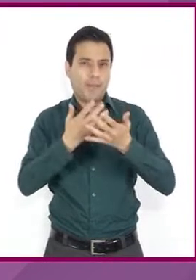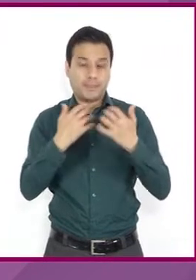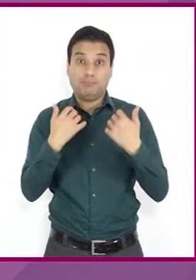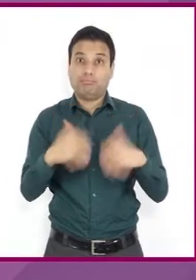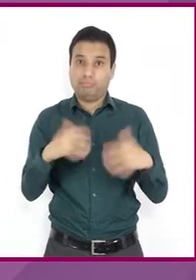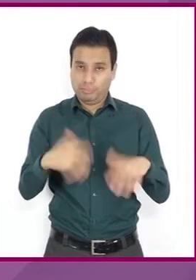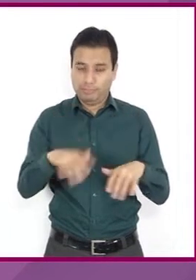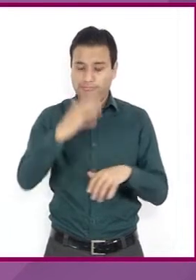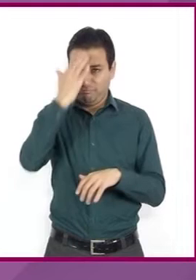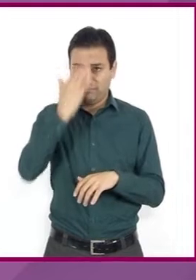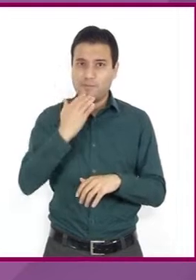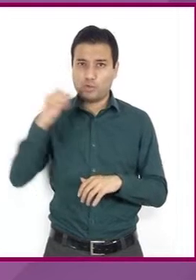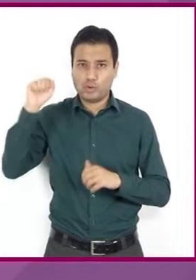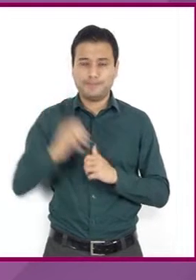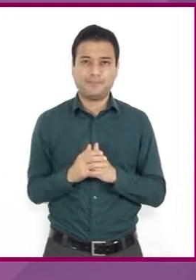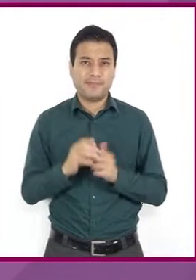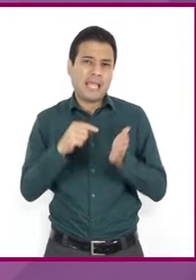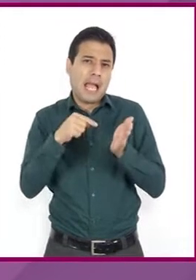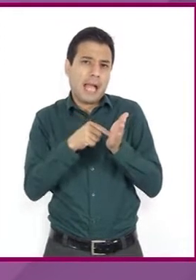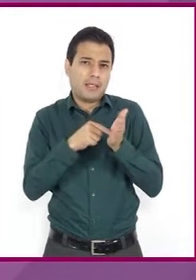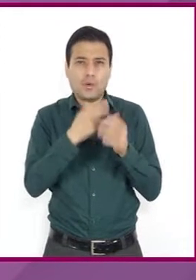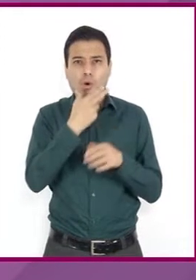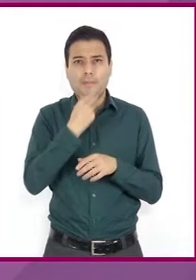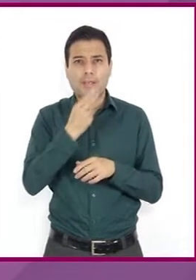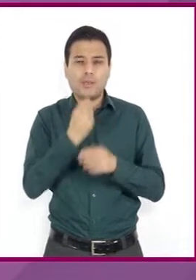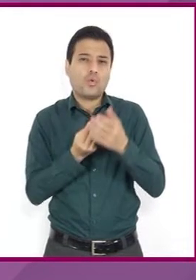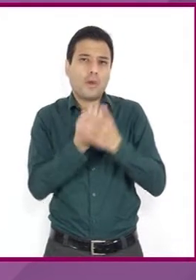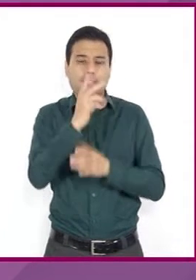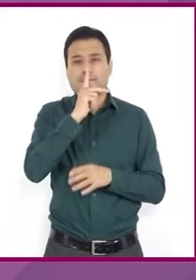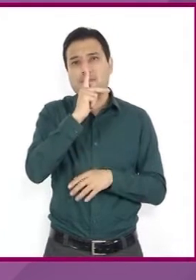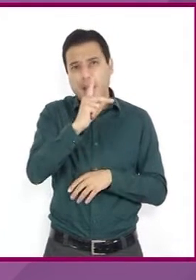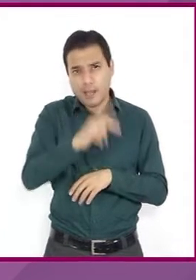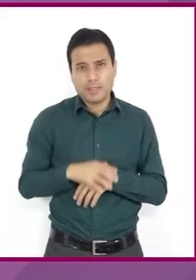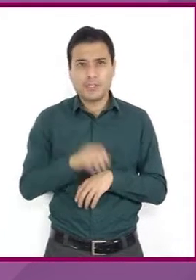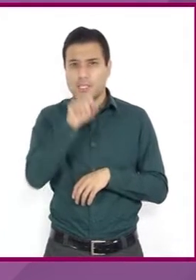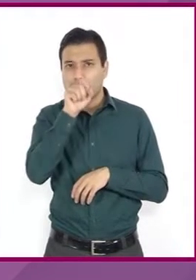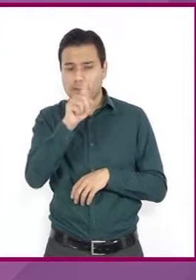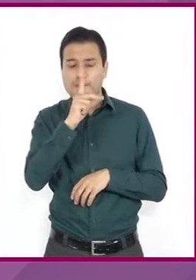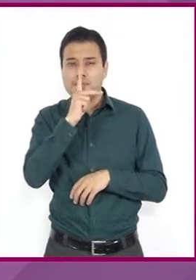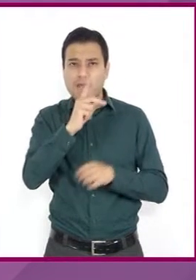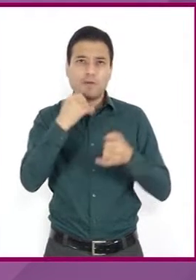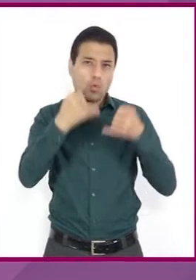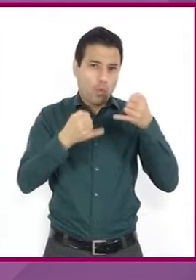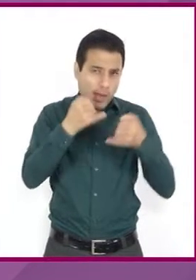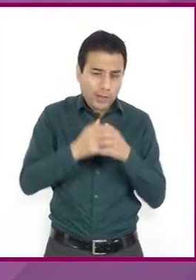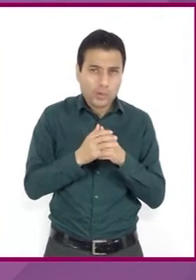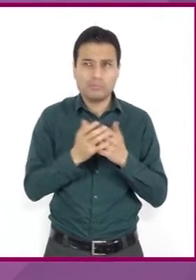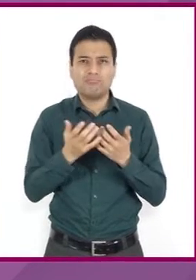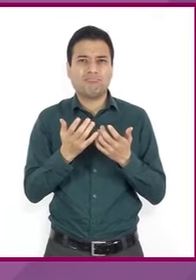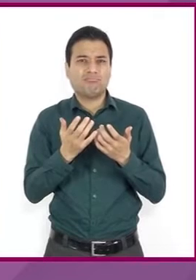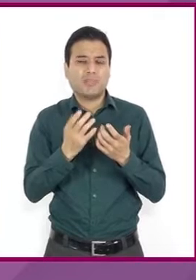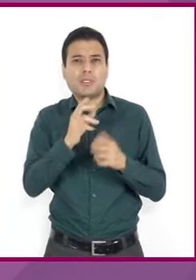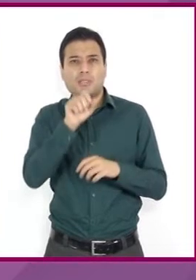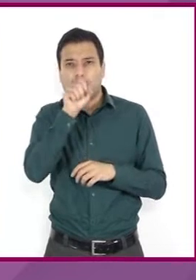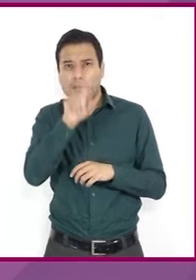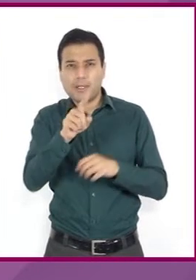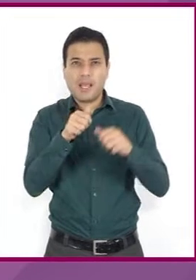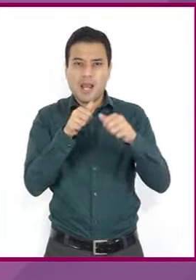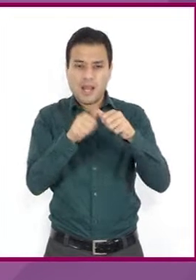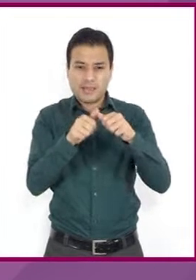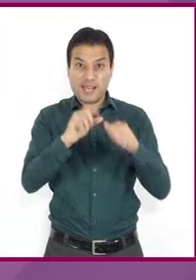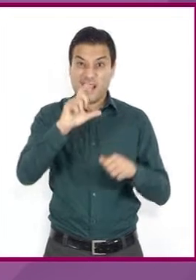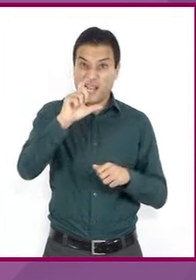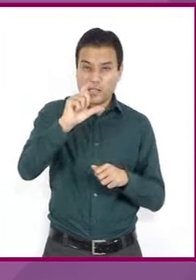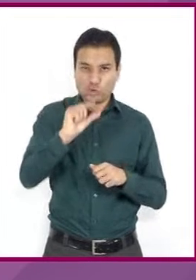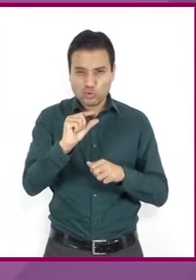importantes. En él, el autor inventa neologismos, usa juegos de palabras, propone cambios en el uso de las letras